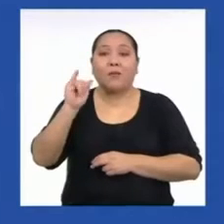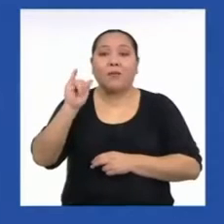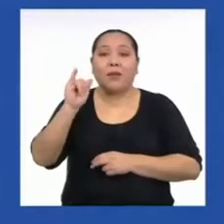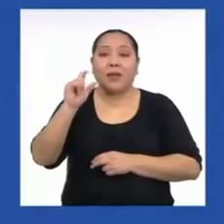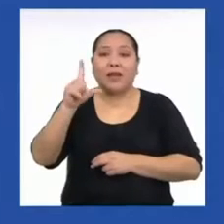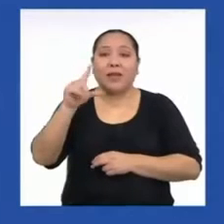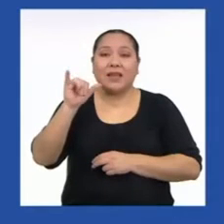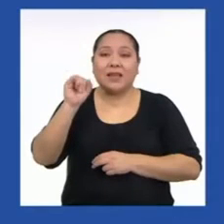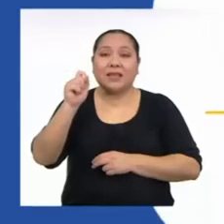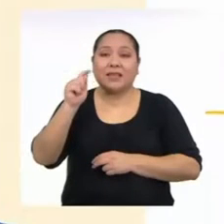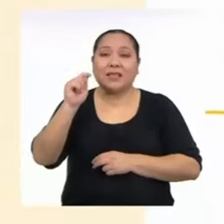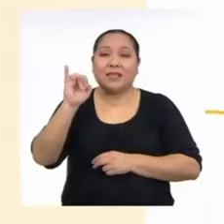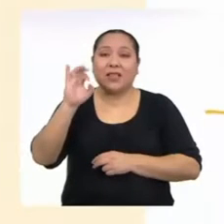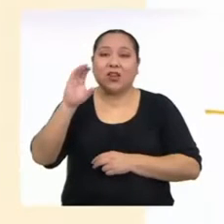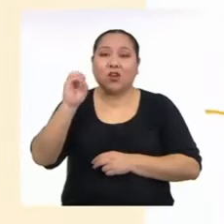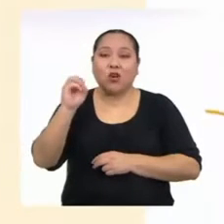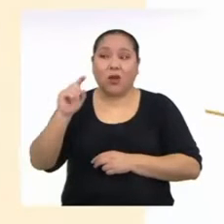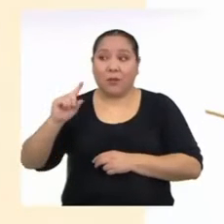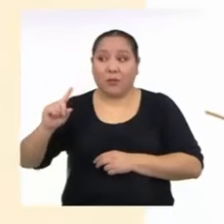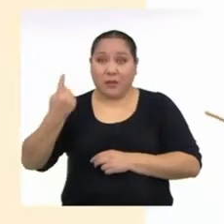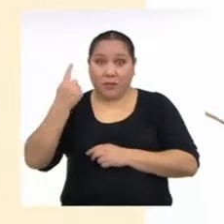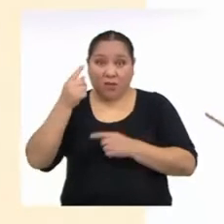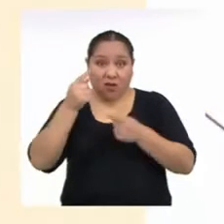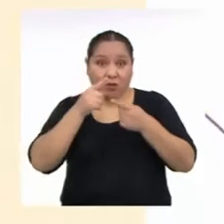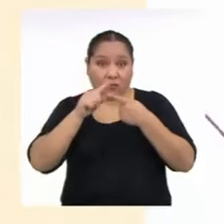simple.